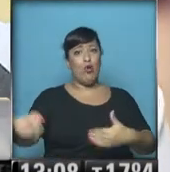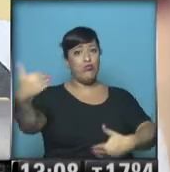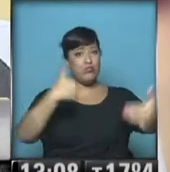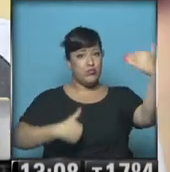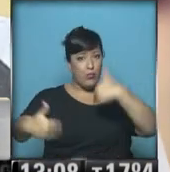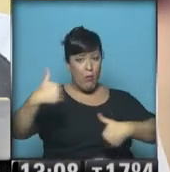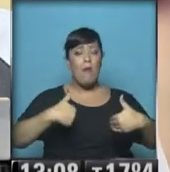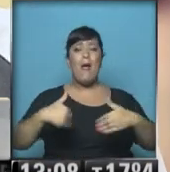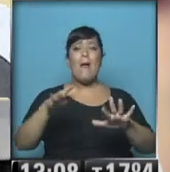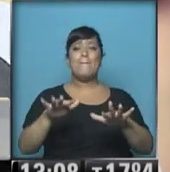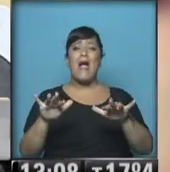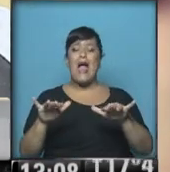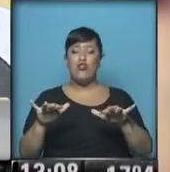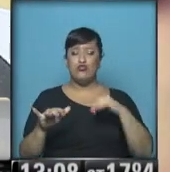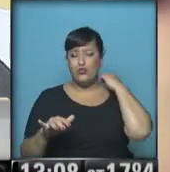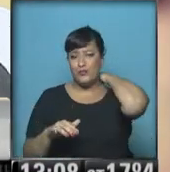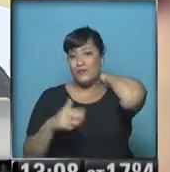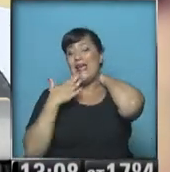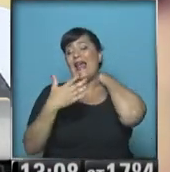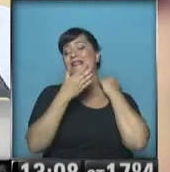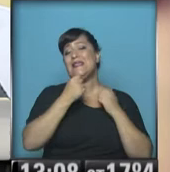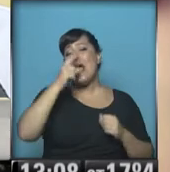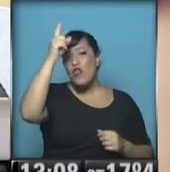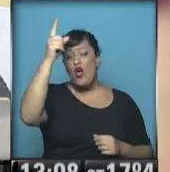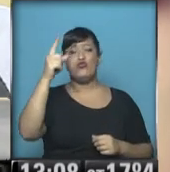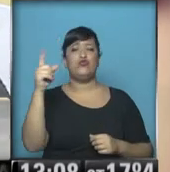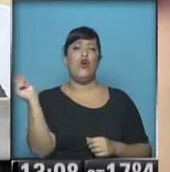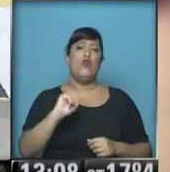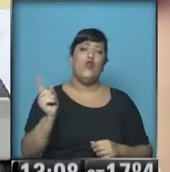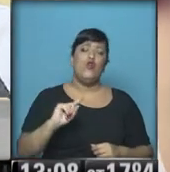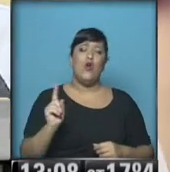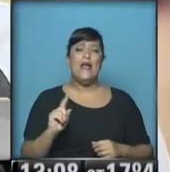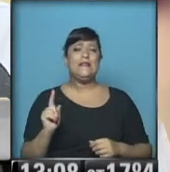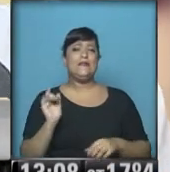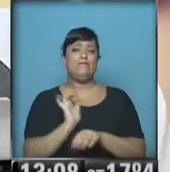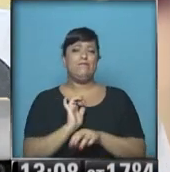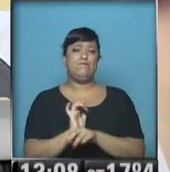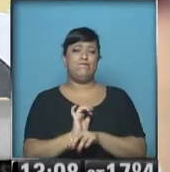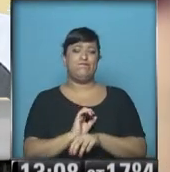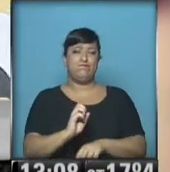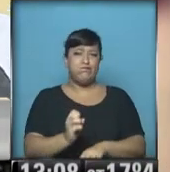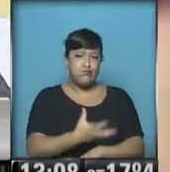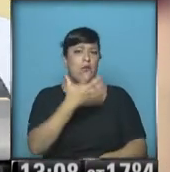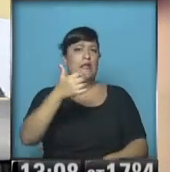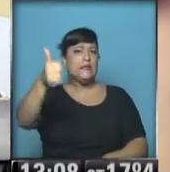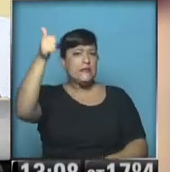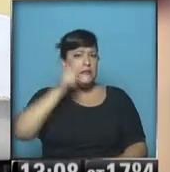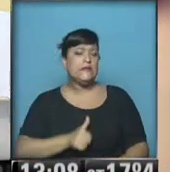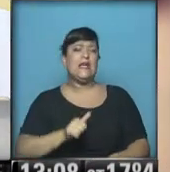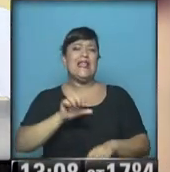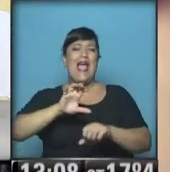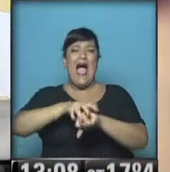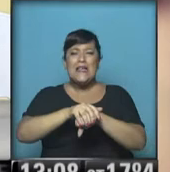manos, no, gracias a Dios no venían directamente con ninguna lesión